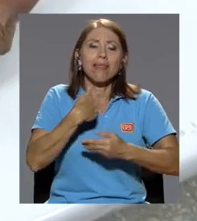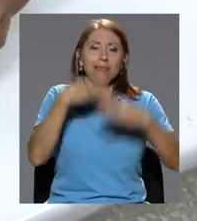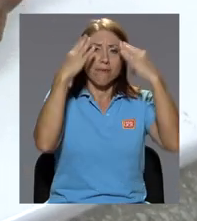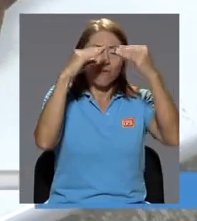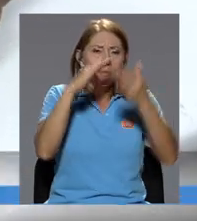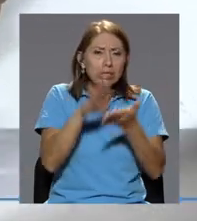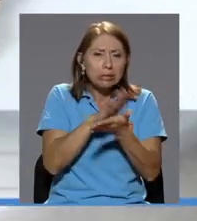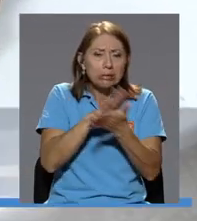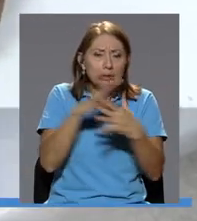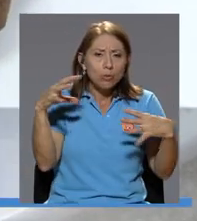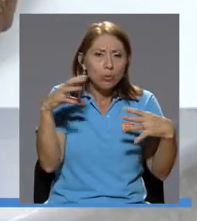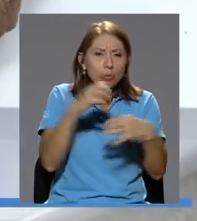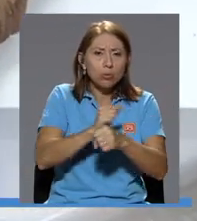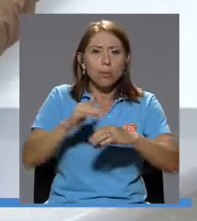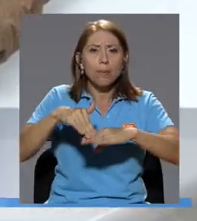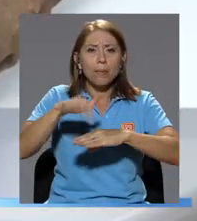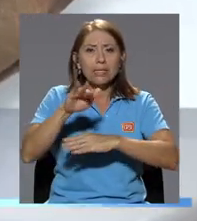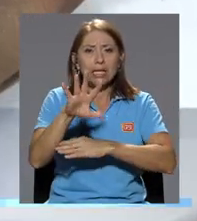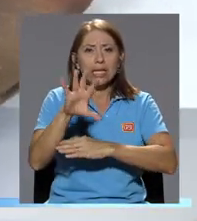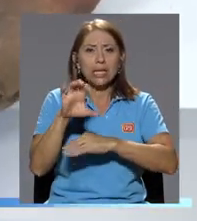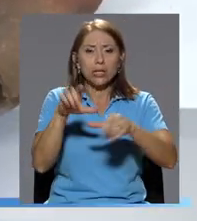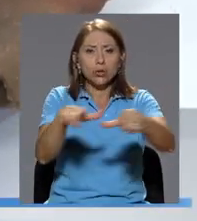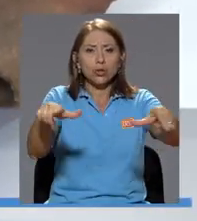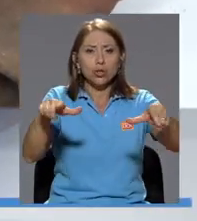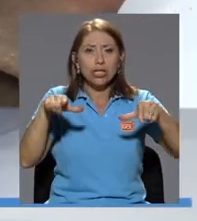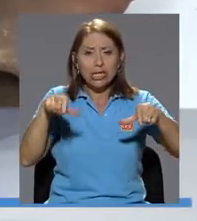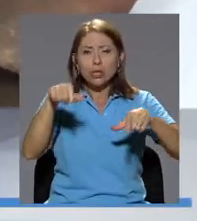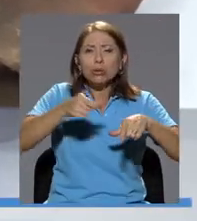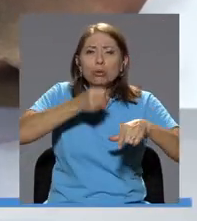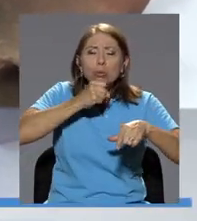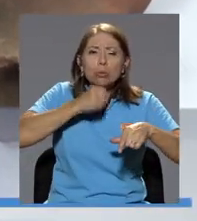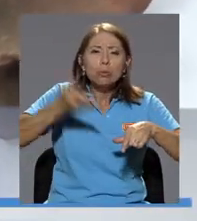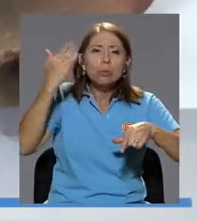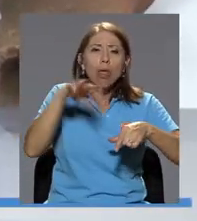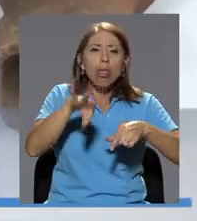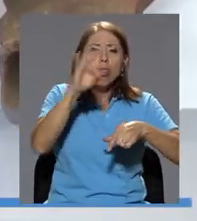documental sobre más de 500 sitios arqueológicos registrados en Costa Rica